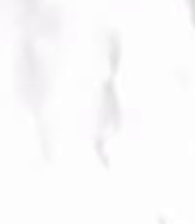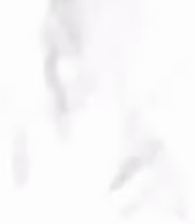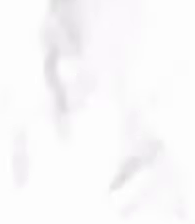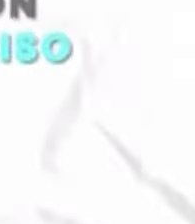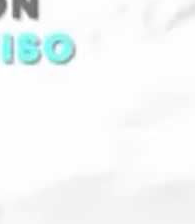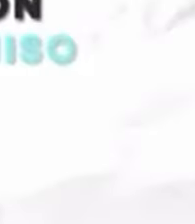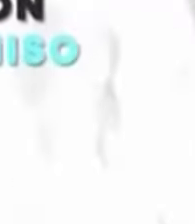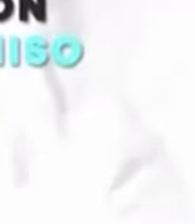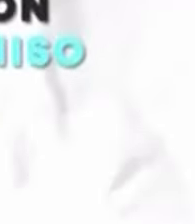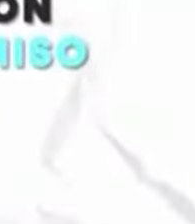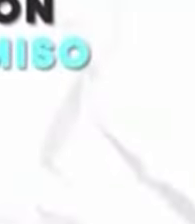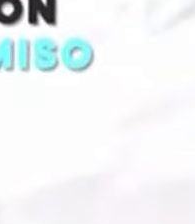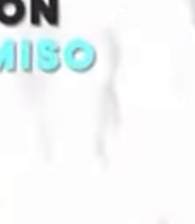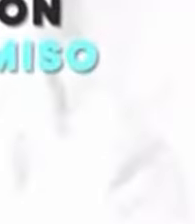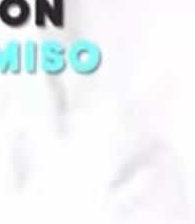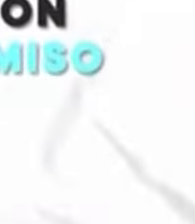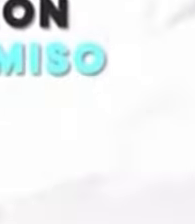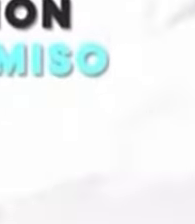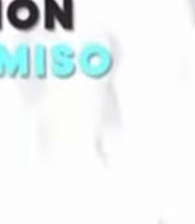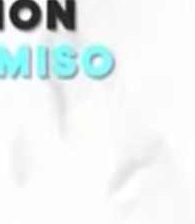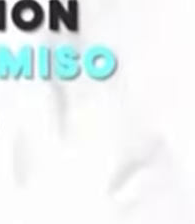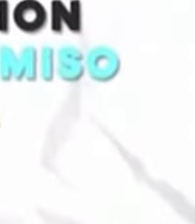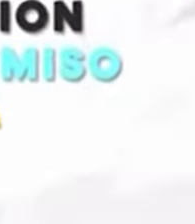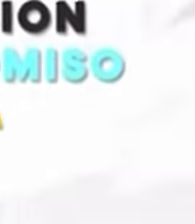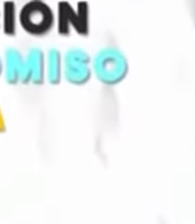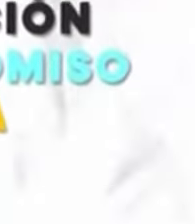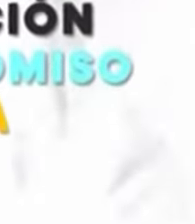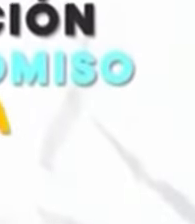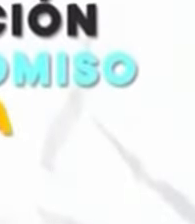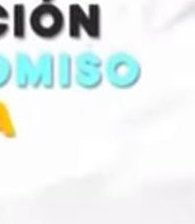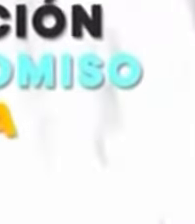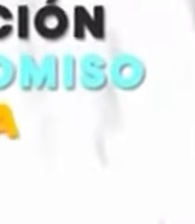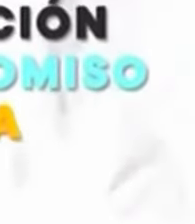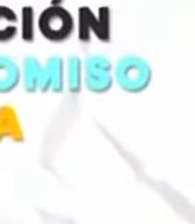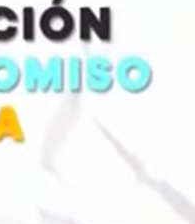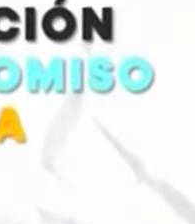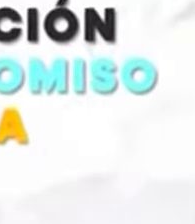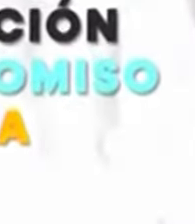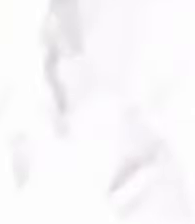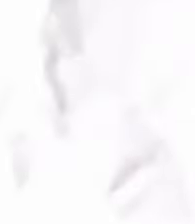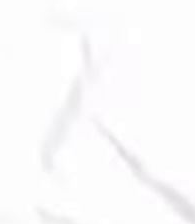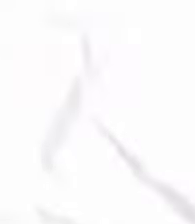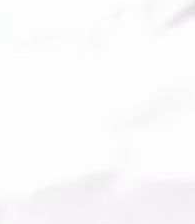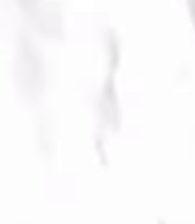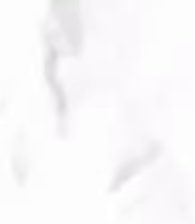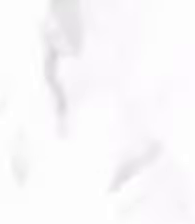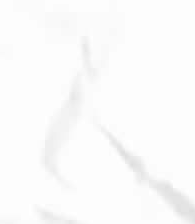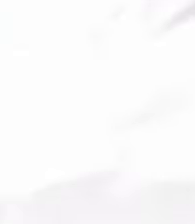en la función pública deben cumplir con este propósito, trabajando con transparencia y